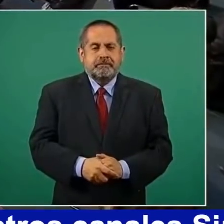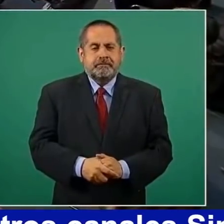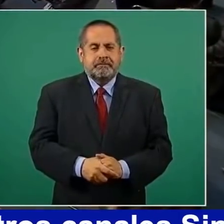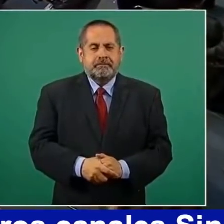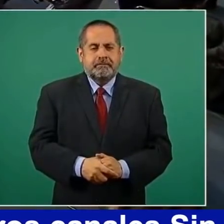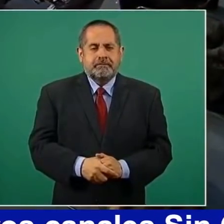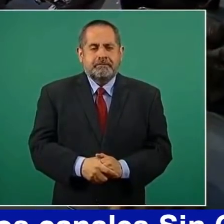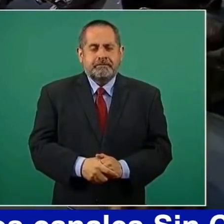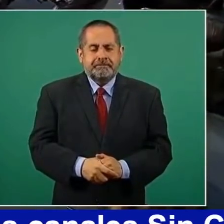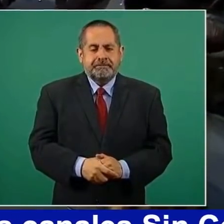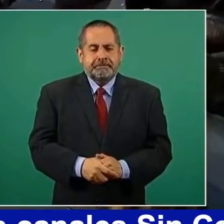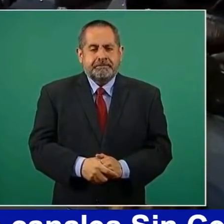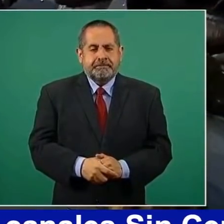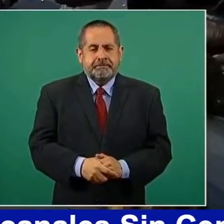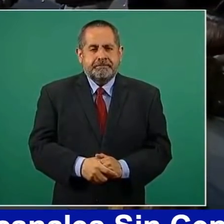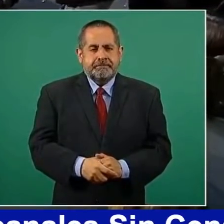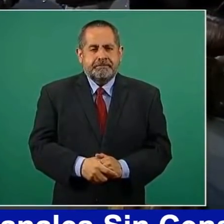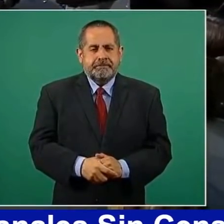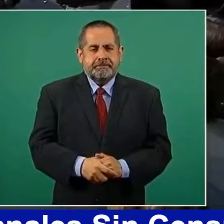no